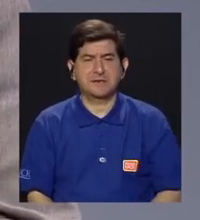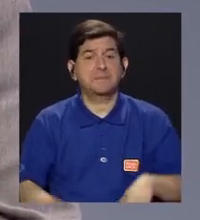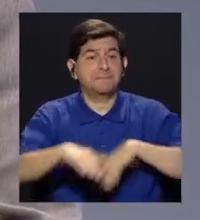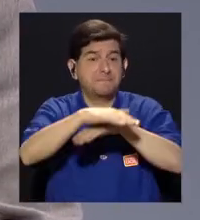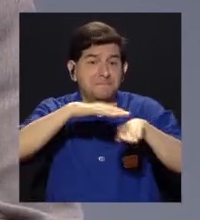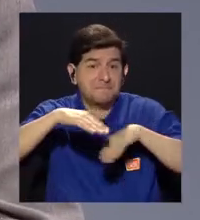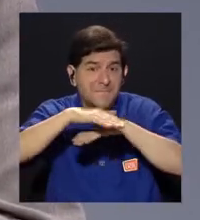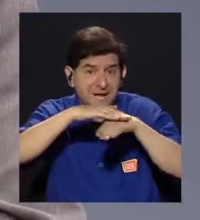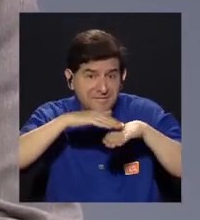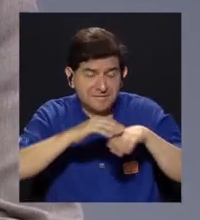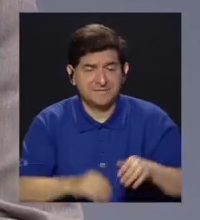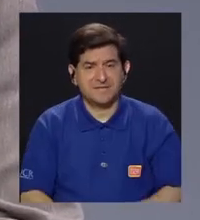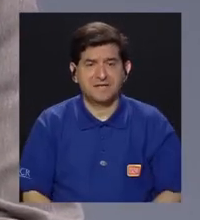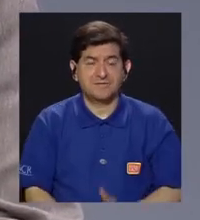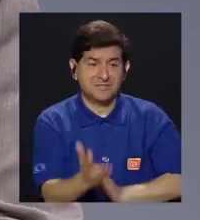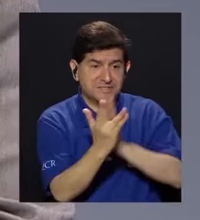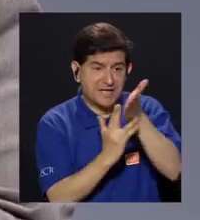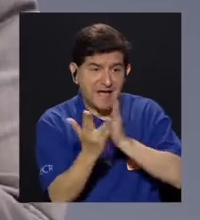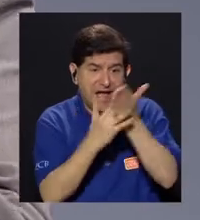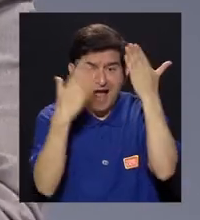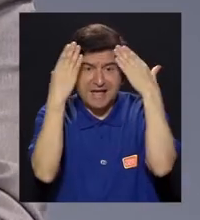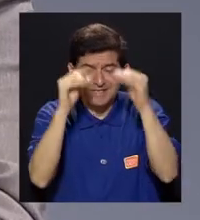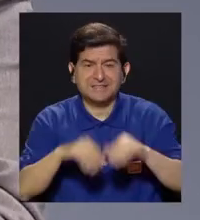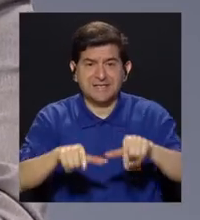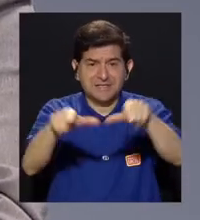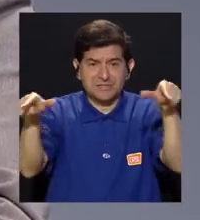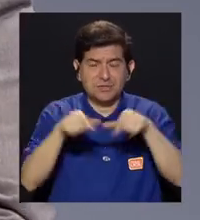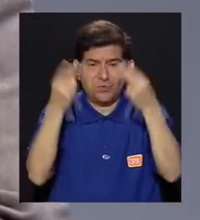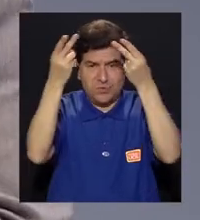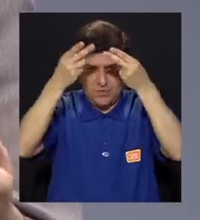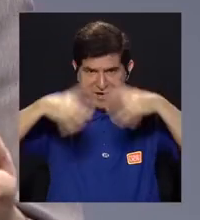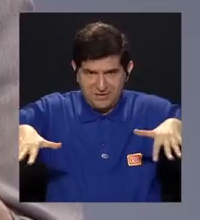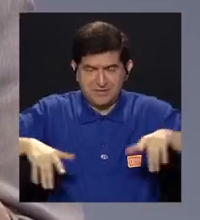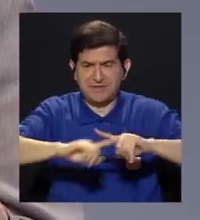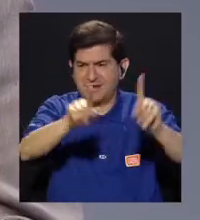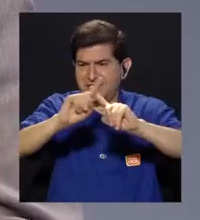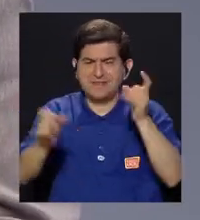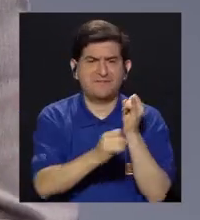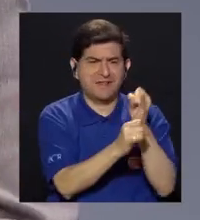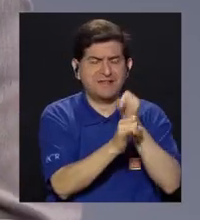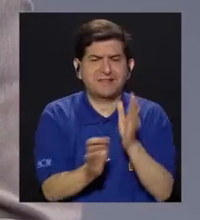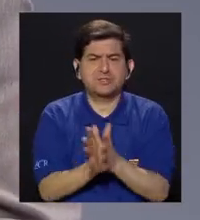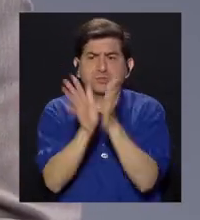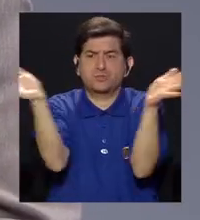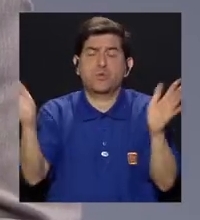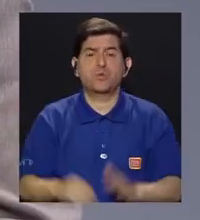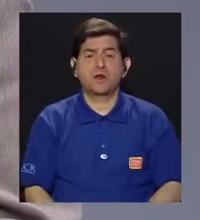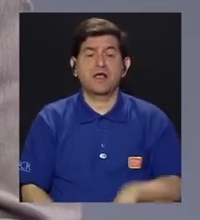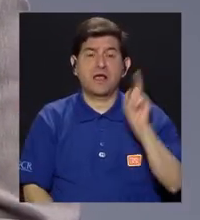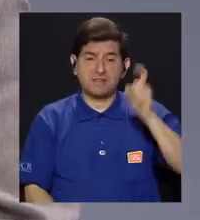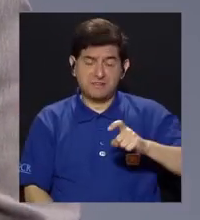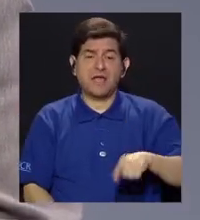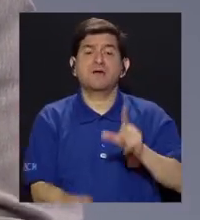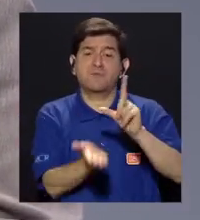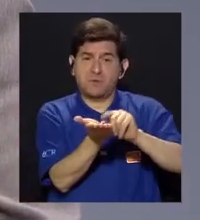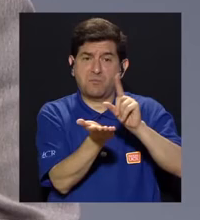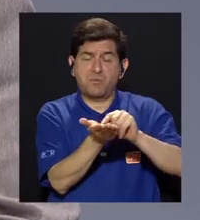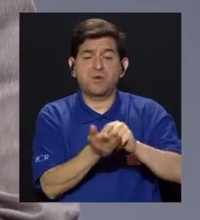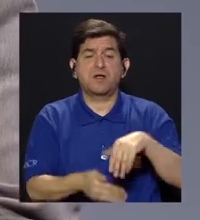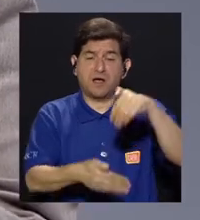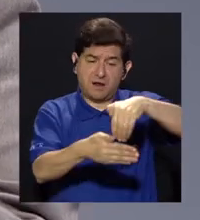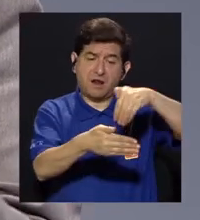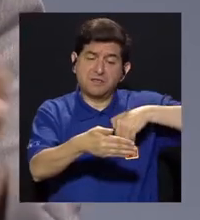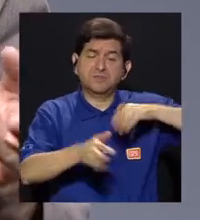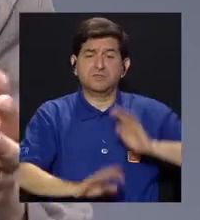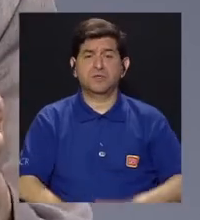que con base al acceso a la información los sitios web de los de las diferentes instituciones públicas debían publicar